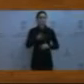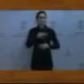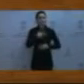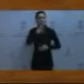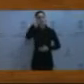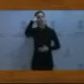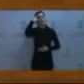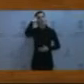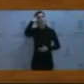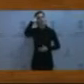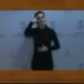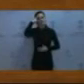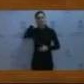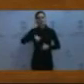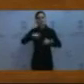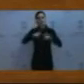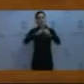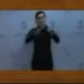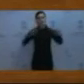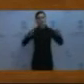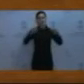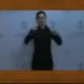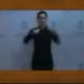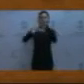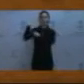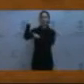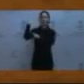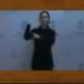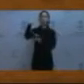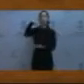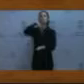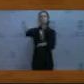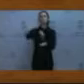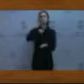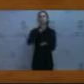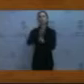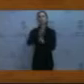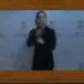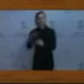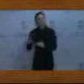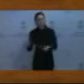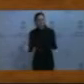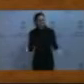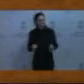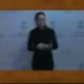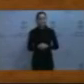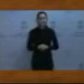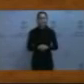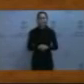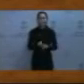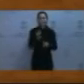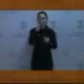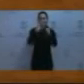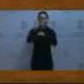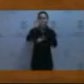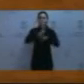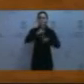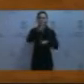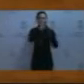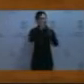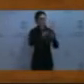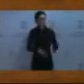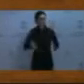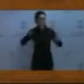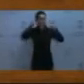memoria, en esta misma casa, hace un año, donde estaba presente la portavoz de Izquierda Unida, hace un año el consejero de Educación en esta misma